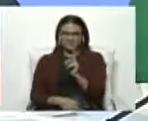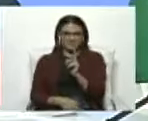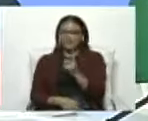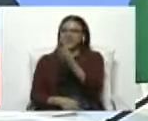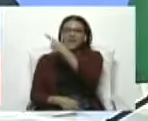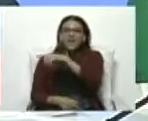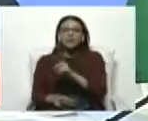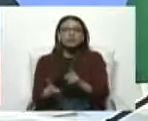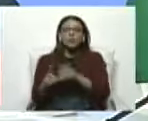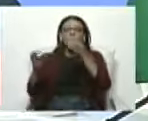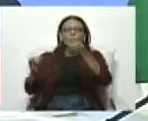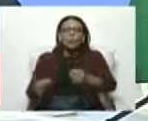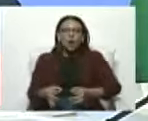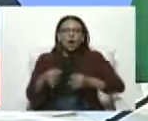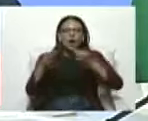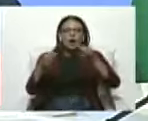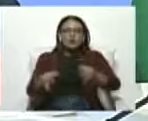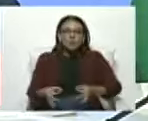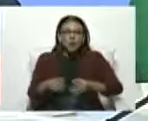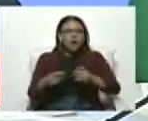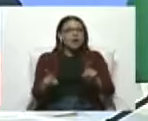no.